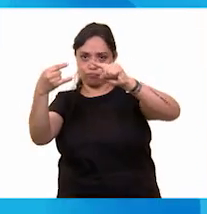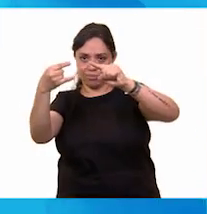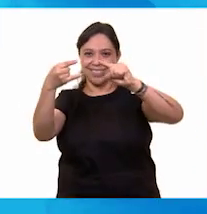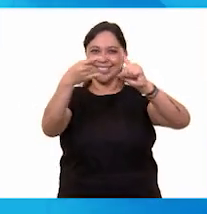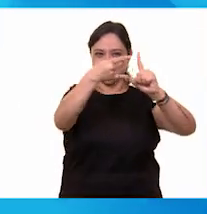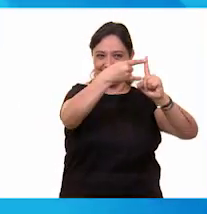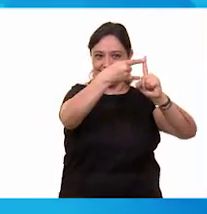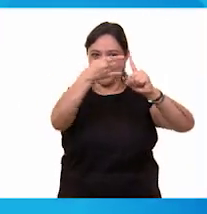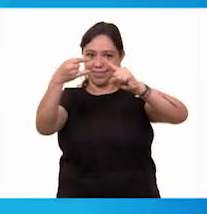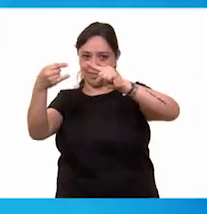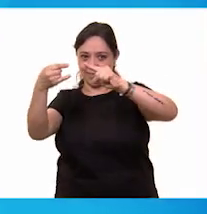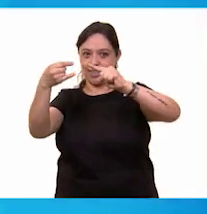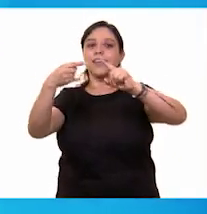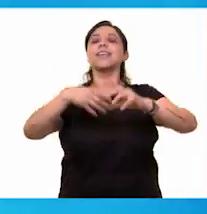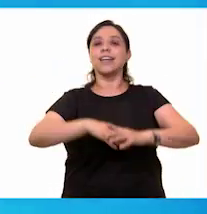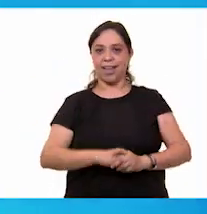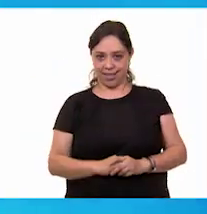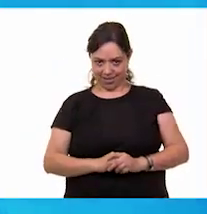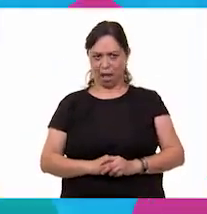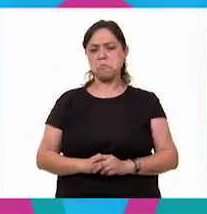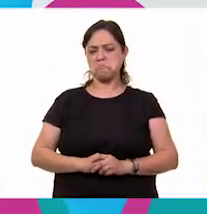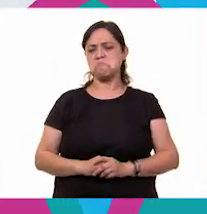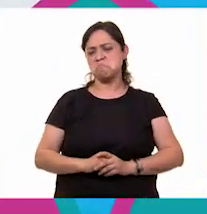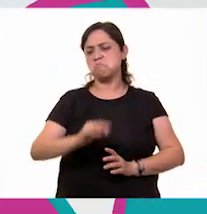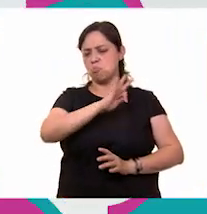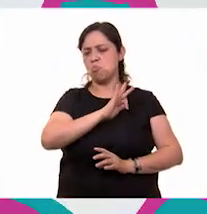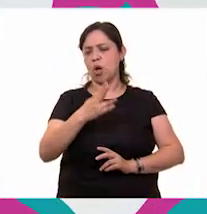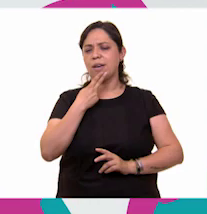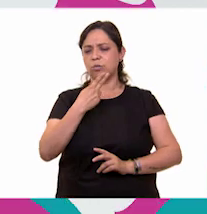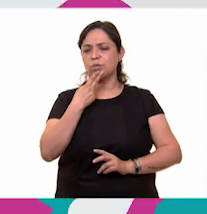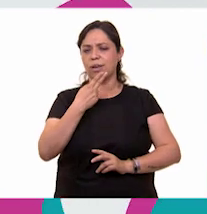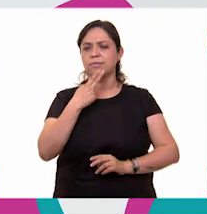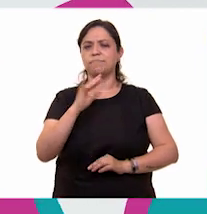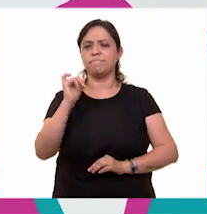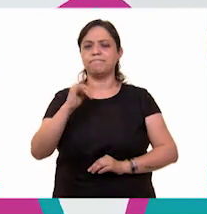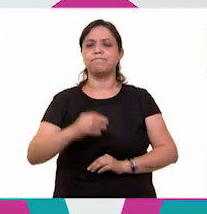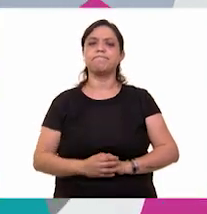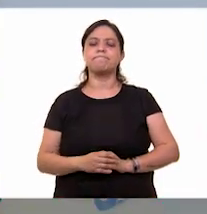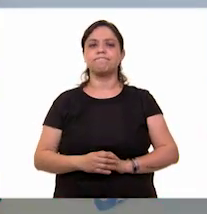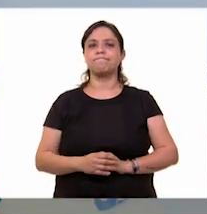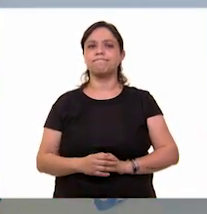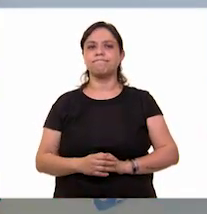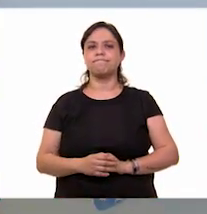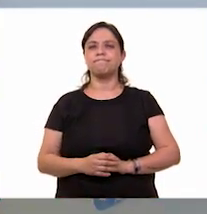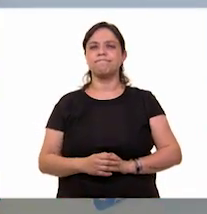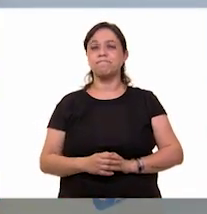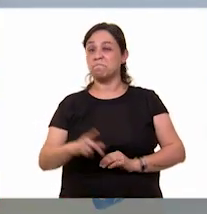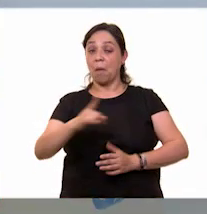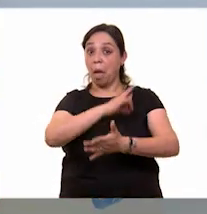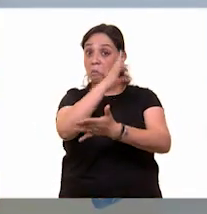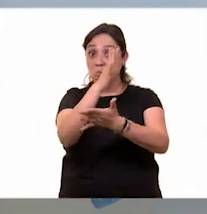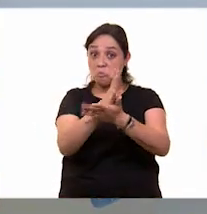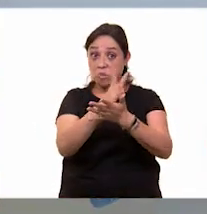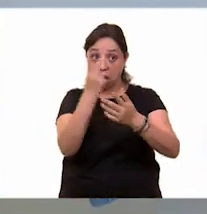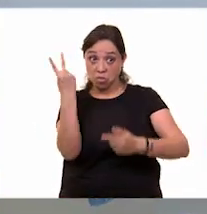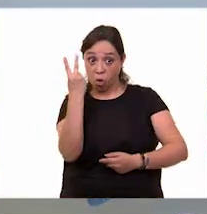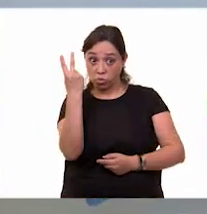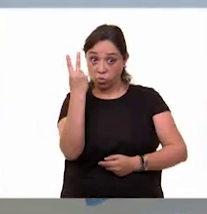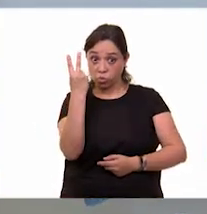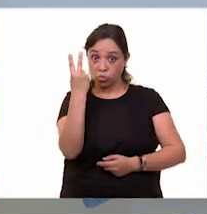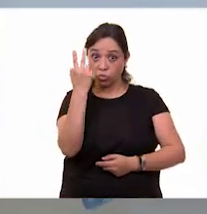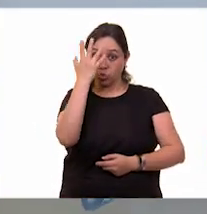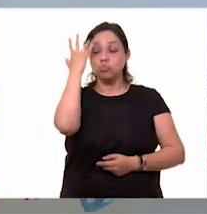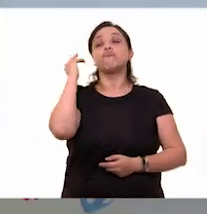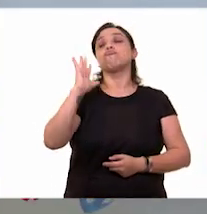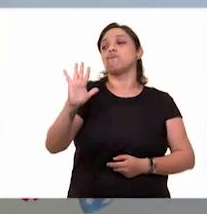ocupar esas figuras para iniciar, pero no creo que sean las únicas. Oscar, te voy a dejar